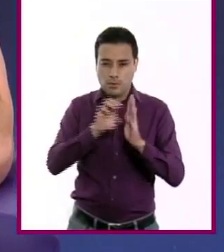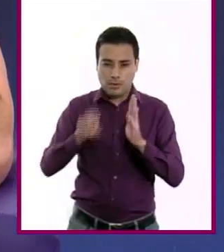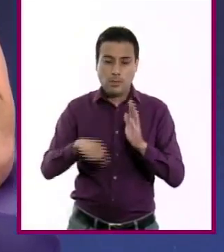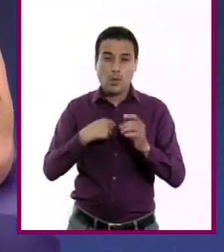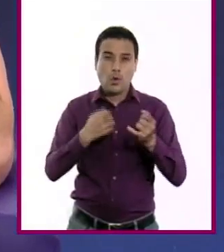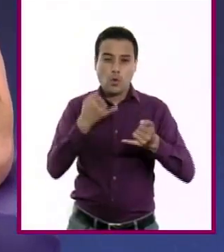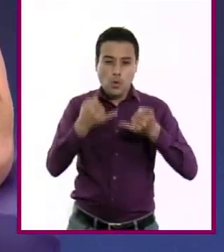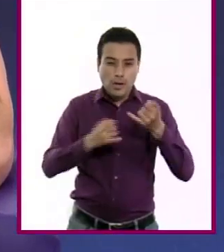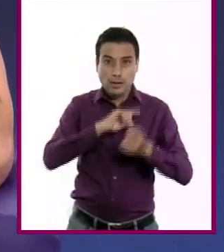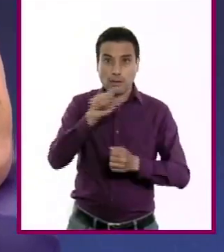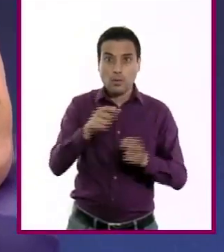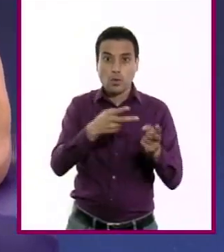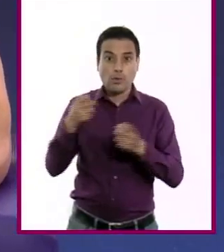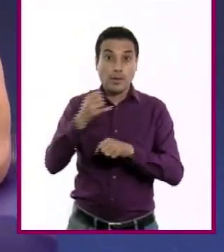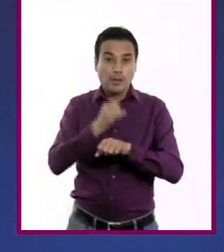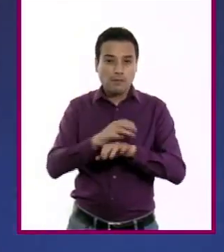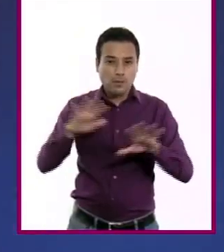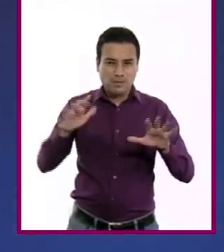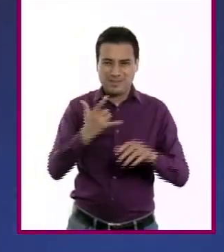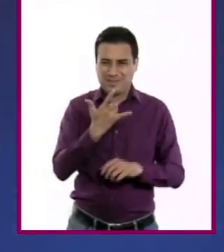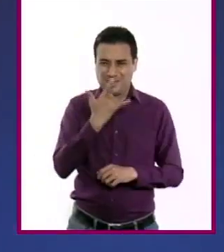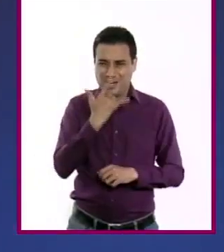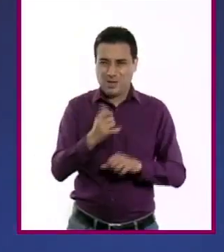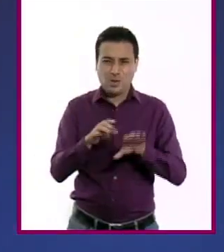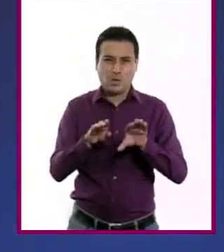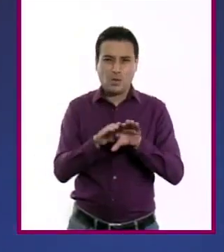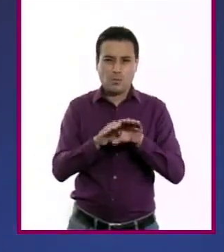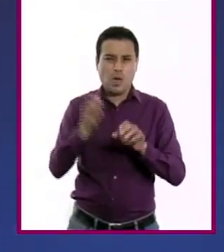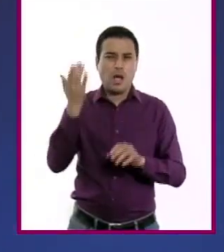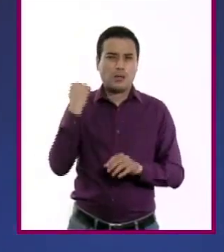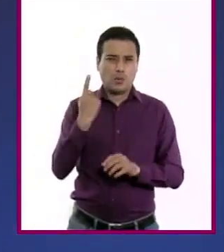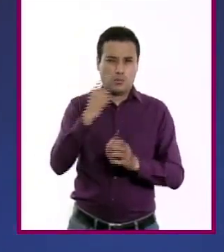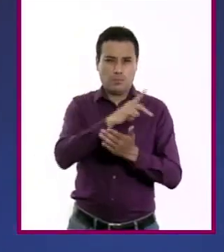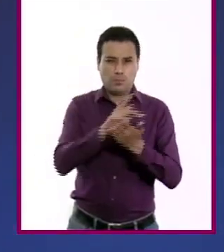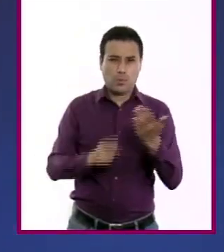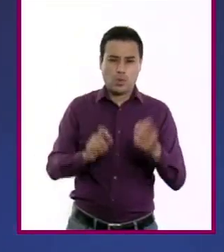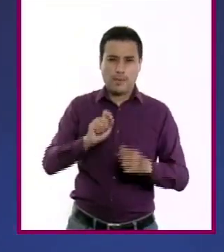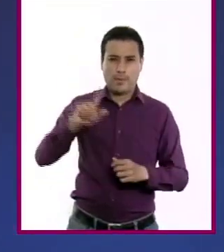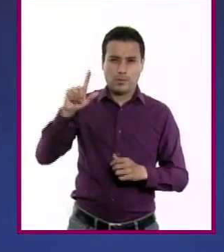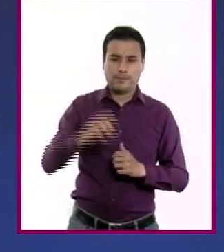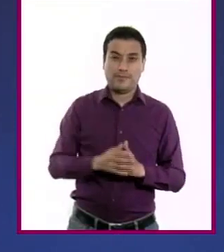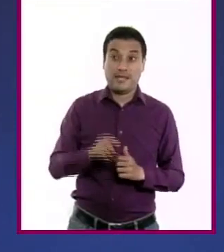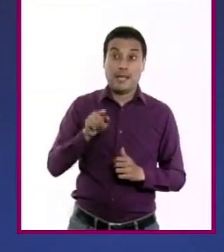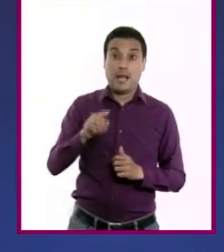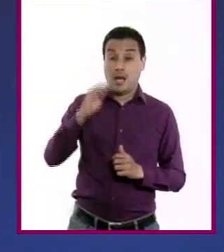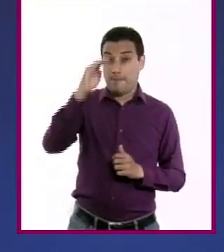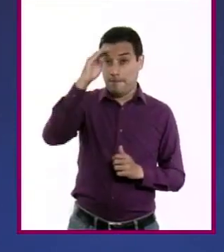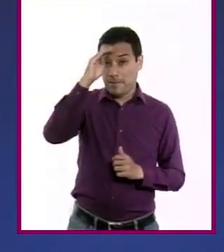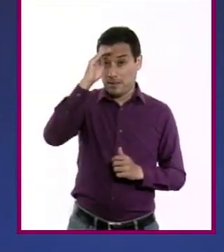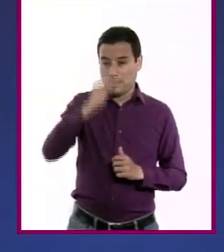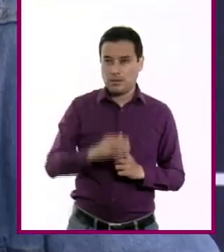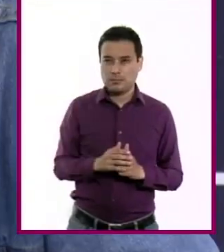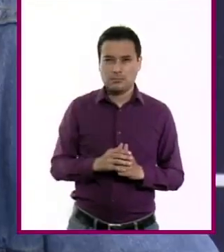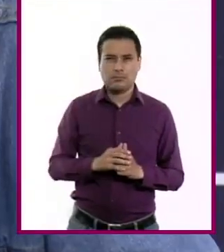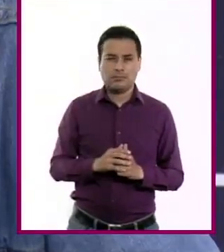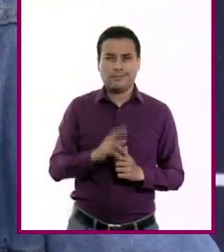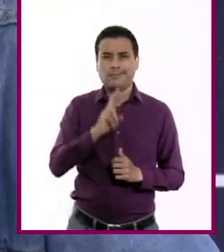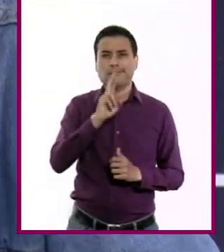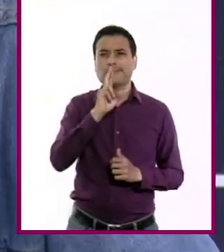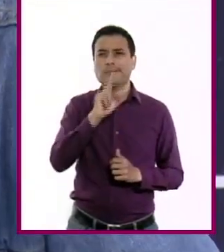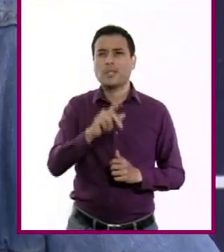información. Y chistosamente había el caso de un programador que se le hizo divertido hacer que en vez de dar dinero